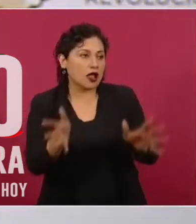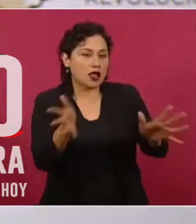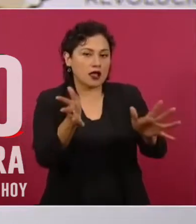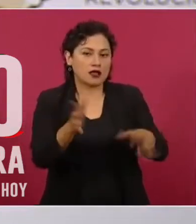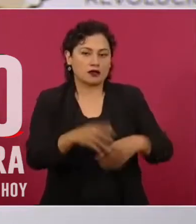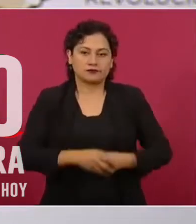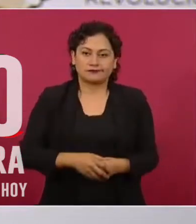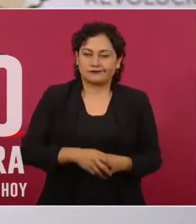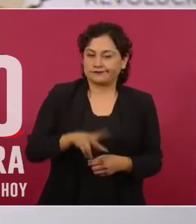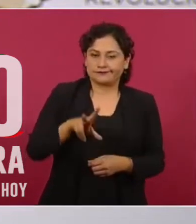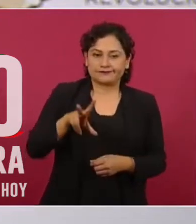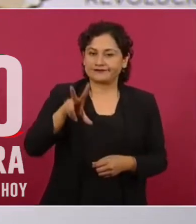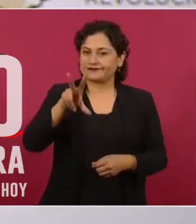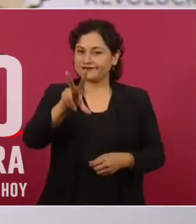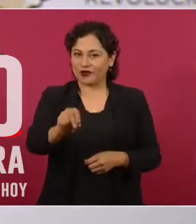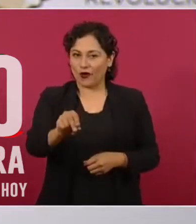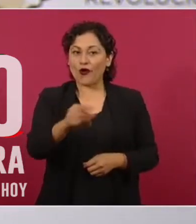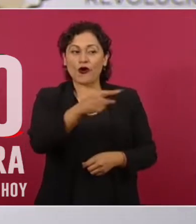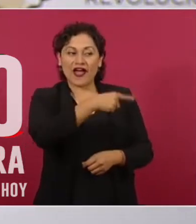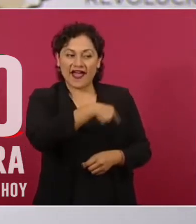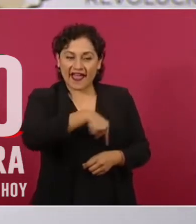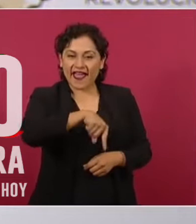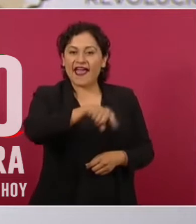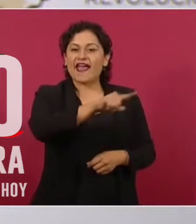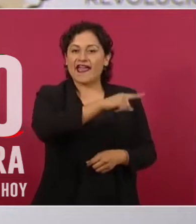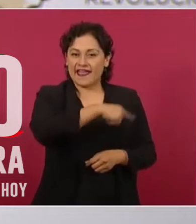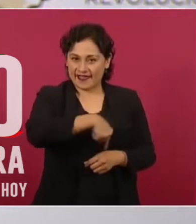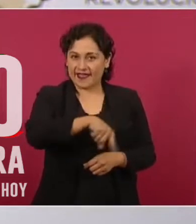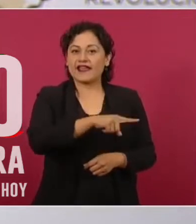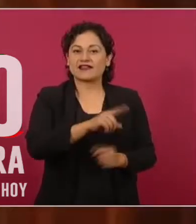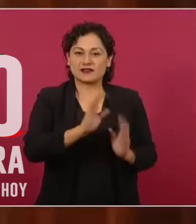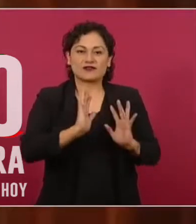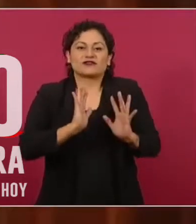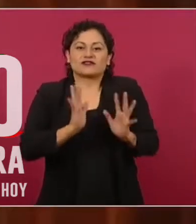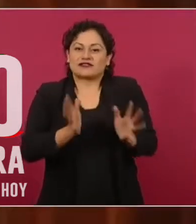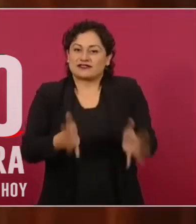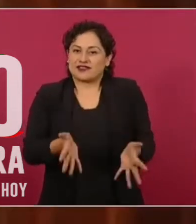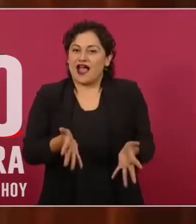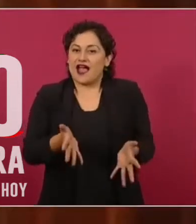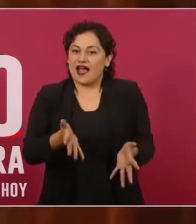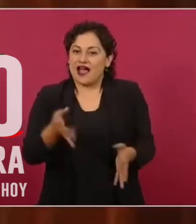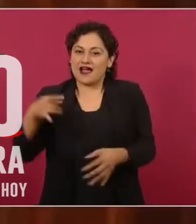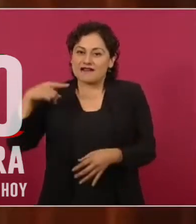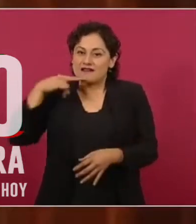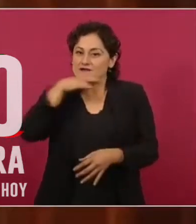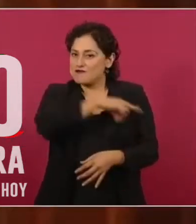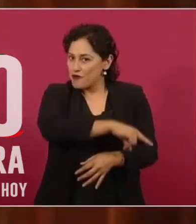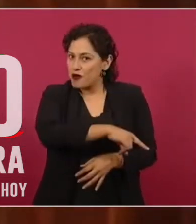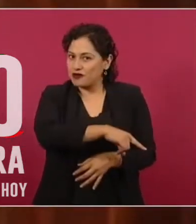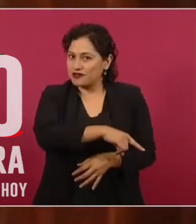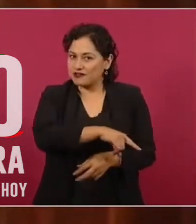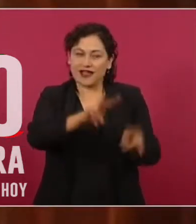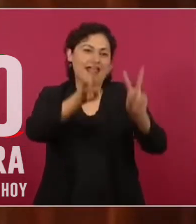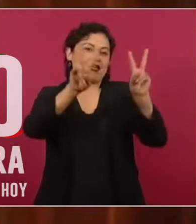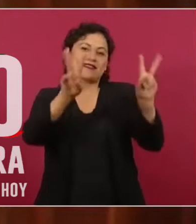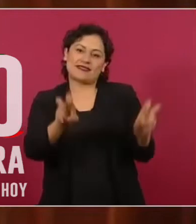Ellos tenían de bandera, de forma hipócrita, lo de energías